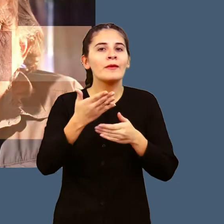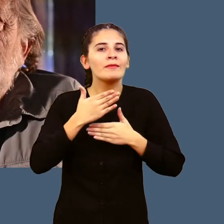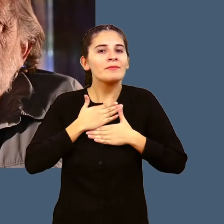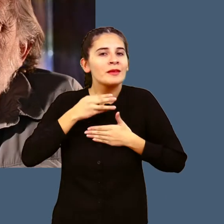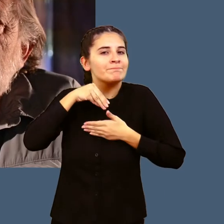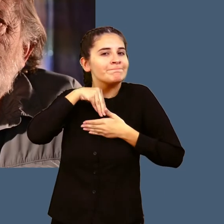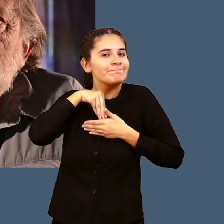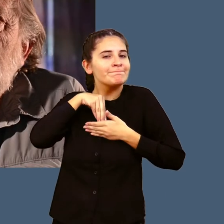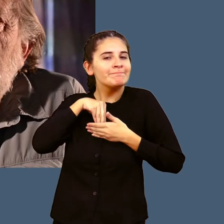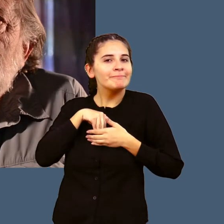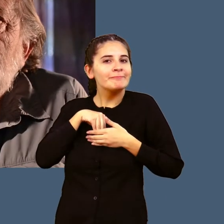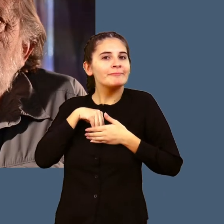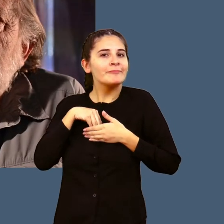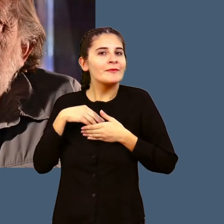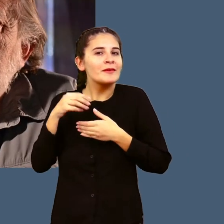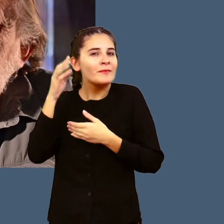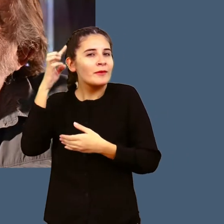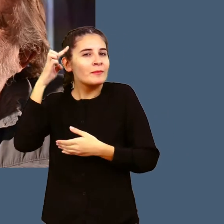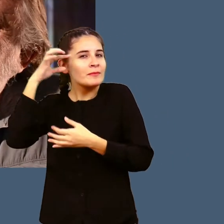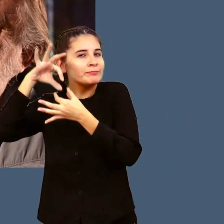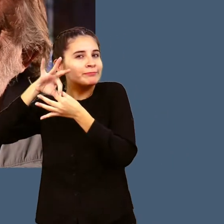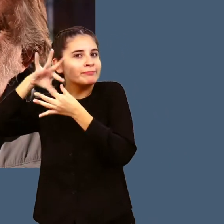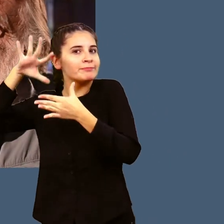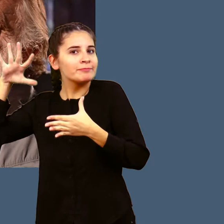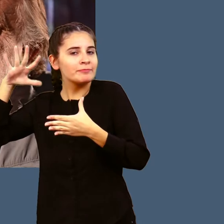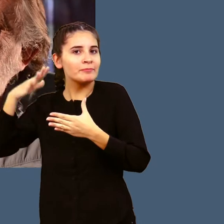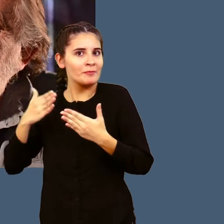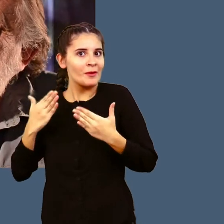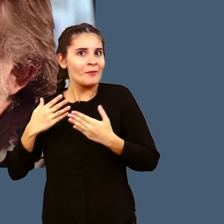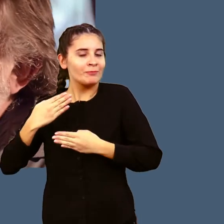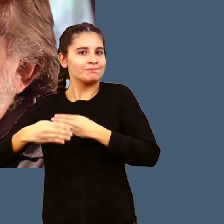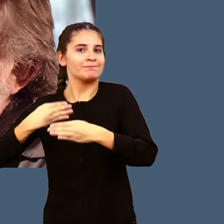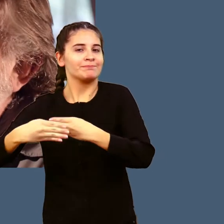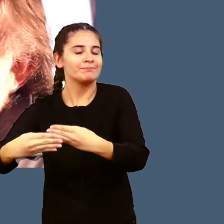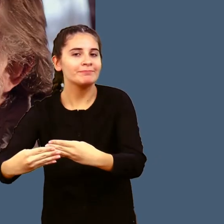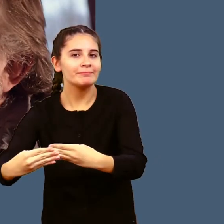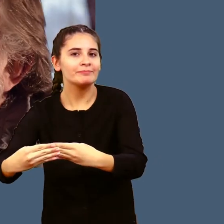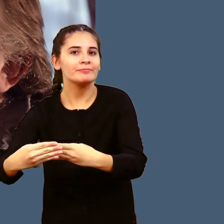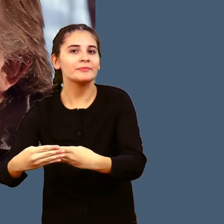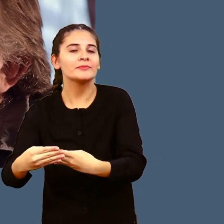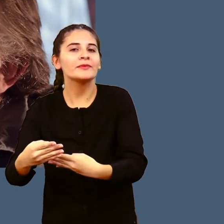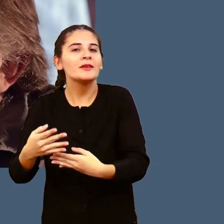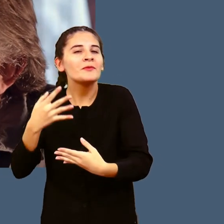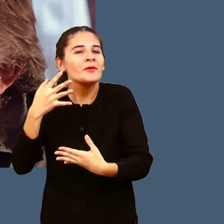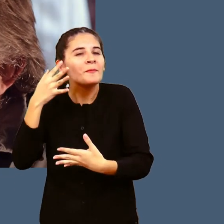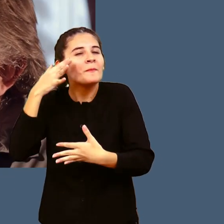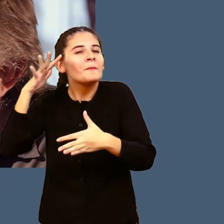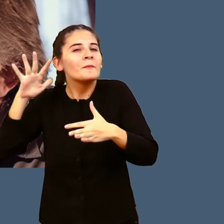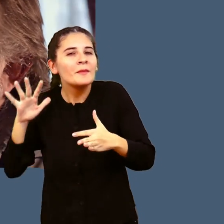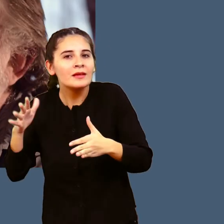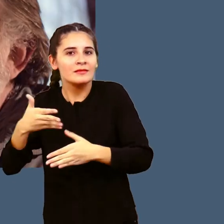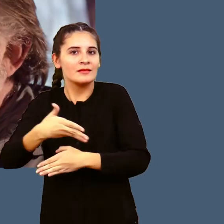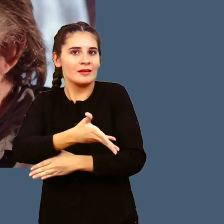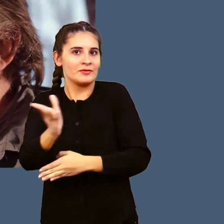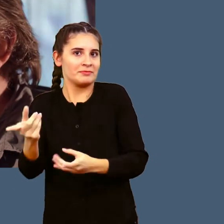mí siempre me dio amplios grados de libertad intelectual para poder desarrollar lo que uno cree que la sociedad